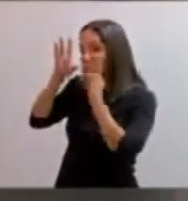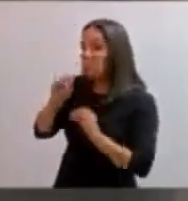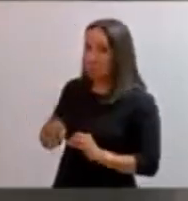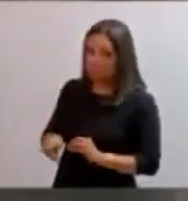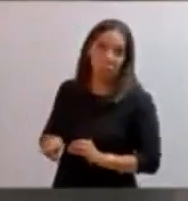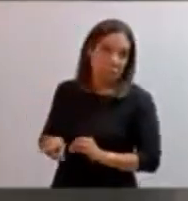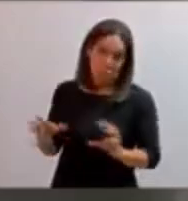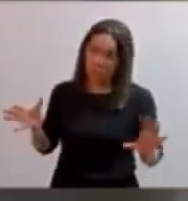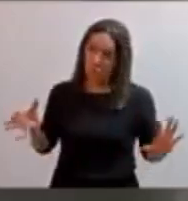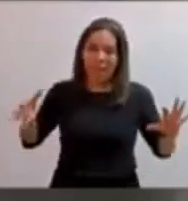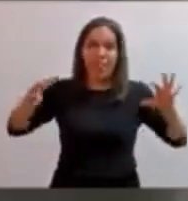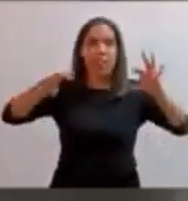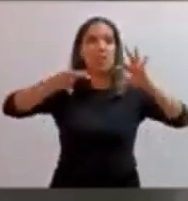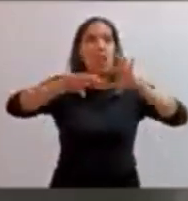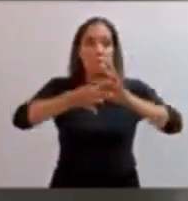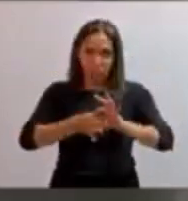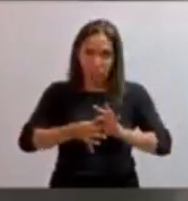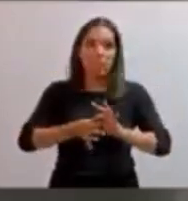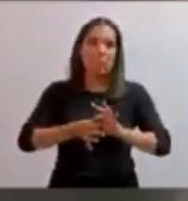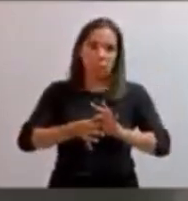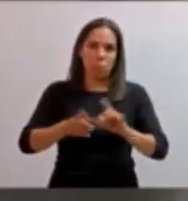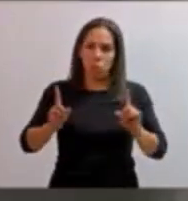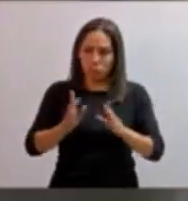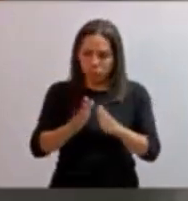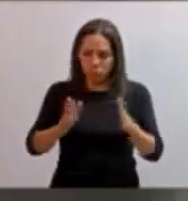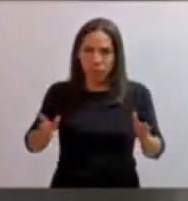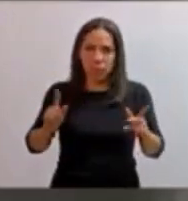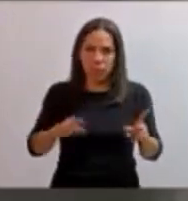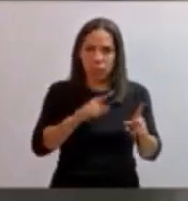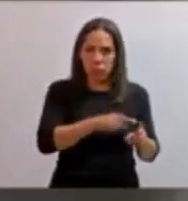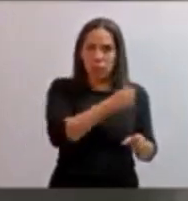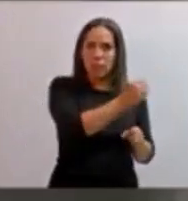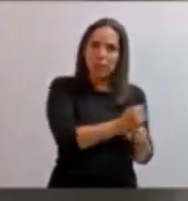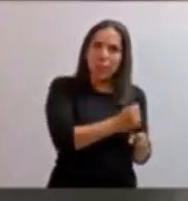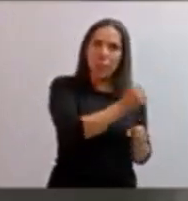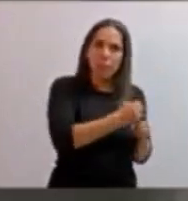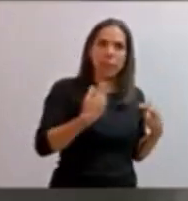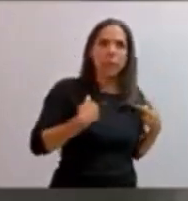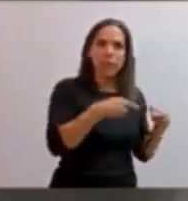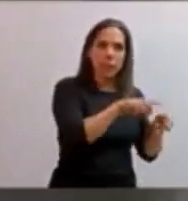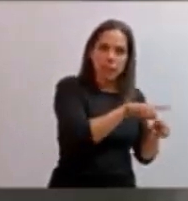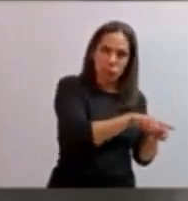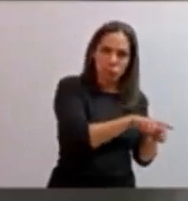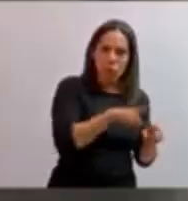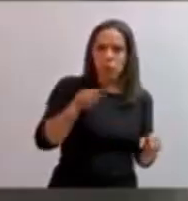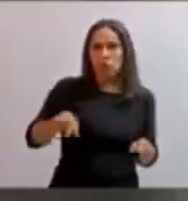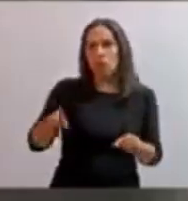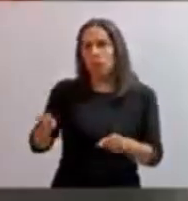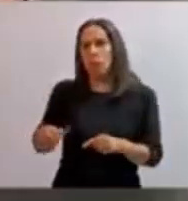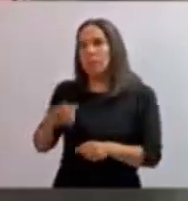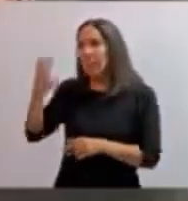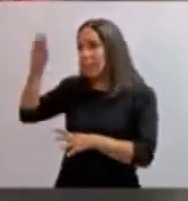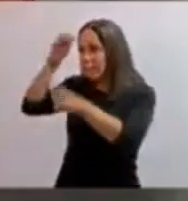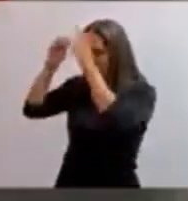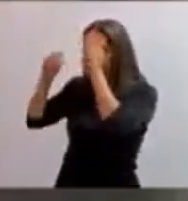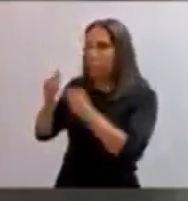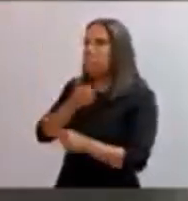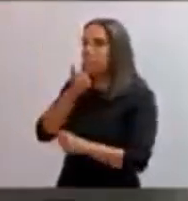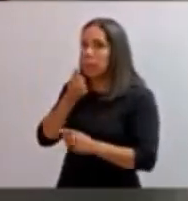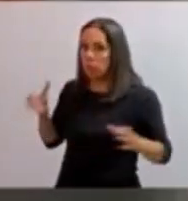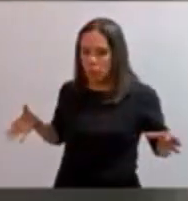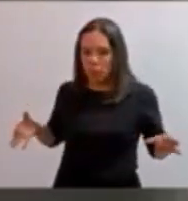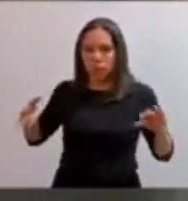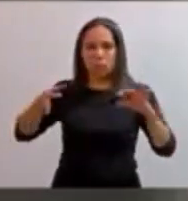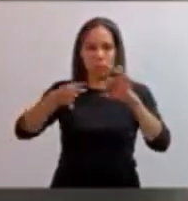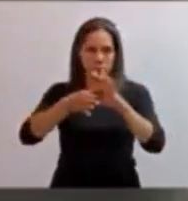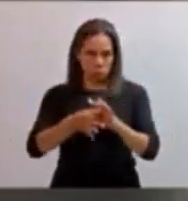grandes procesos que se tienen. Por eso hablamos de procesos de enseñanza y de aprendizaje, pero también de aprendizaje y de enseñanza, porque